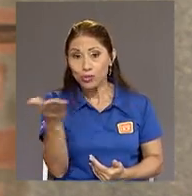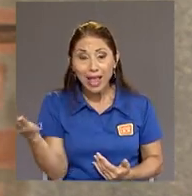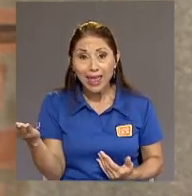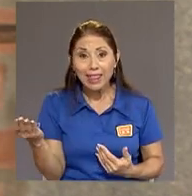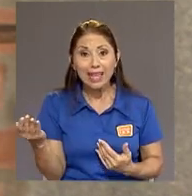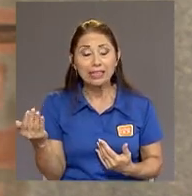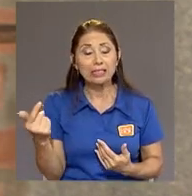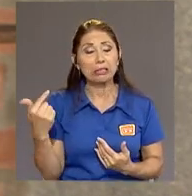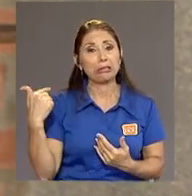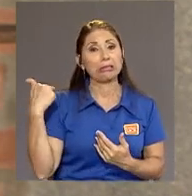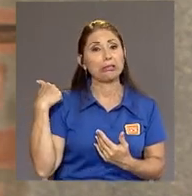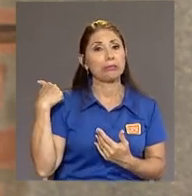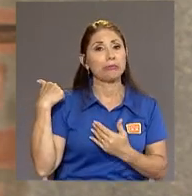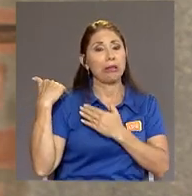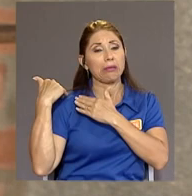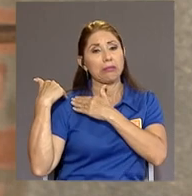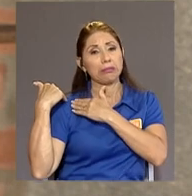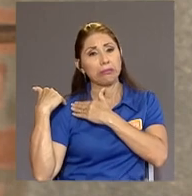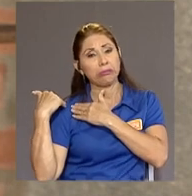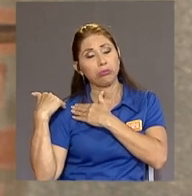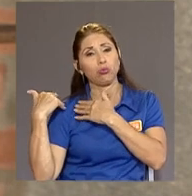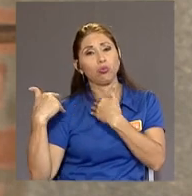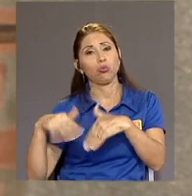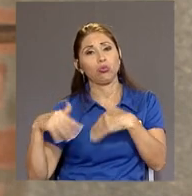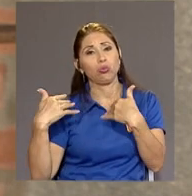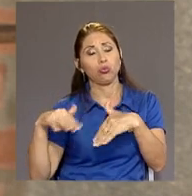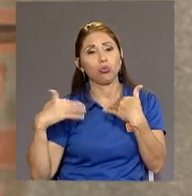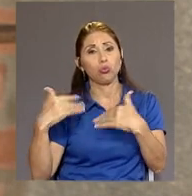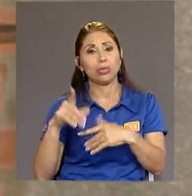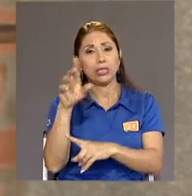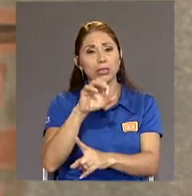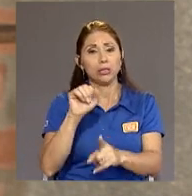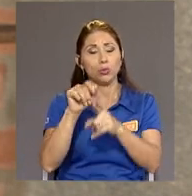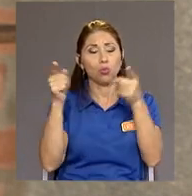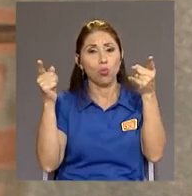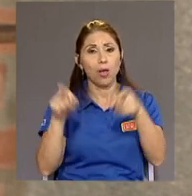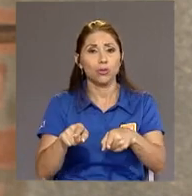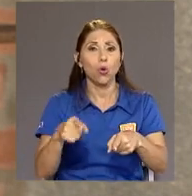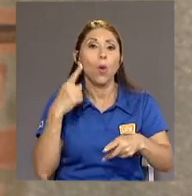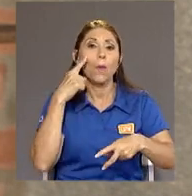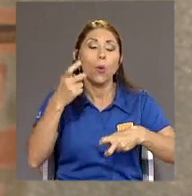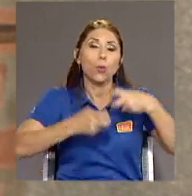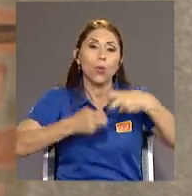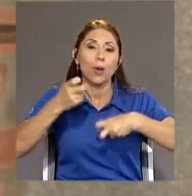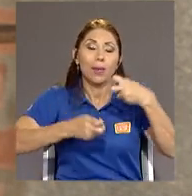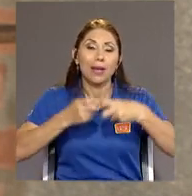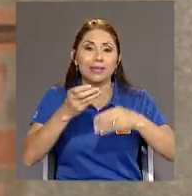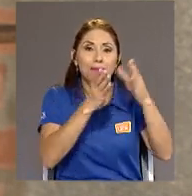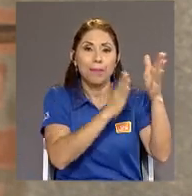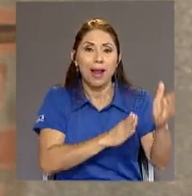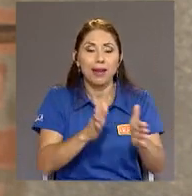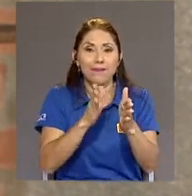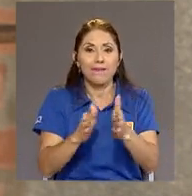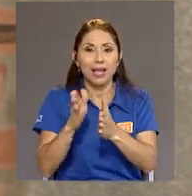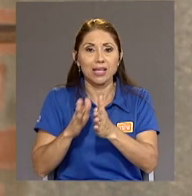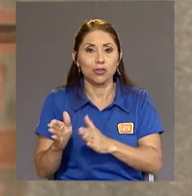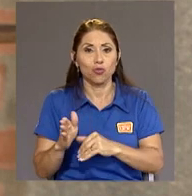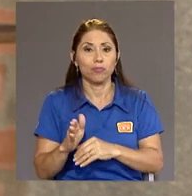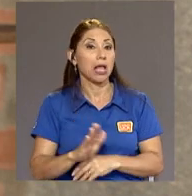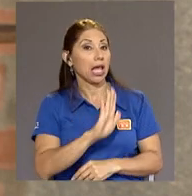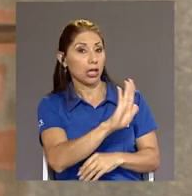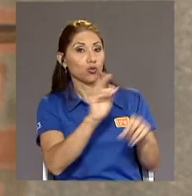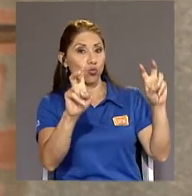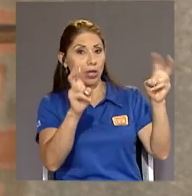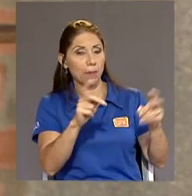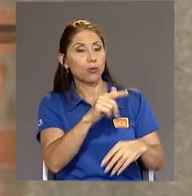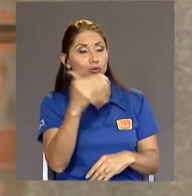cargar con ese estado tan grande y por problemas de planificación, que eso es ese es su tema, usted